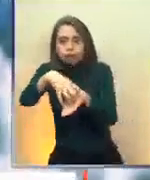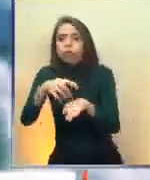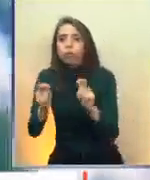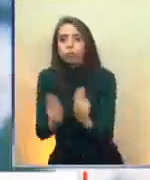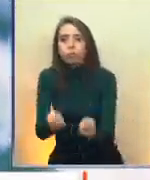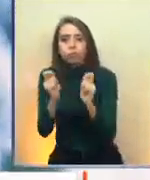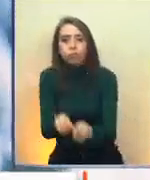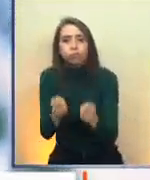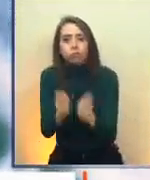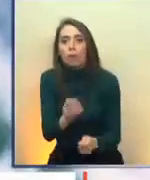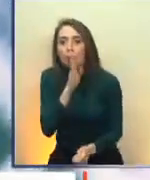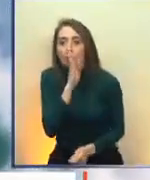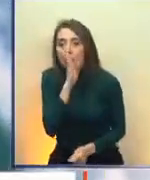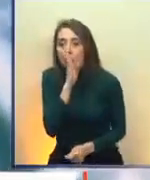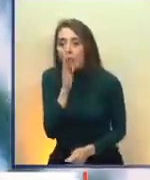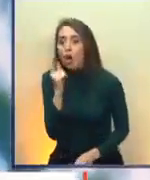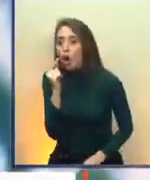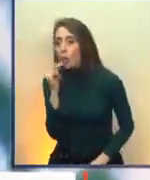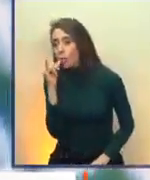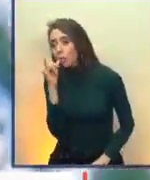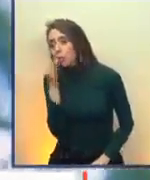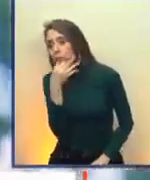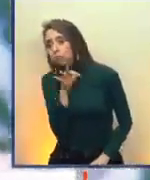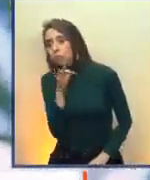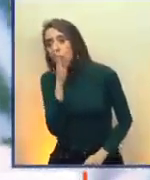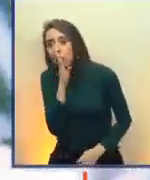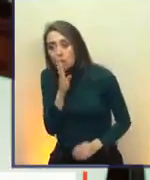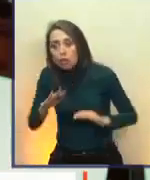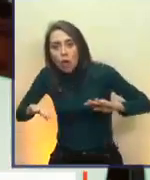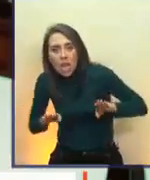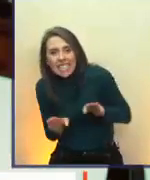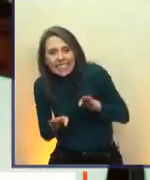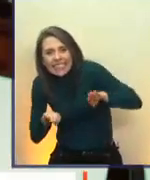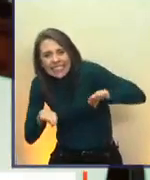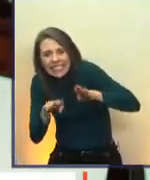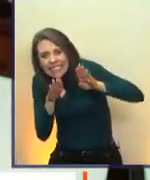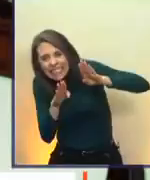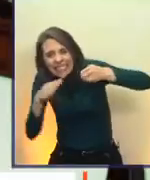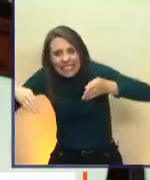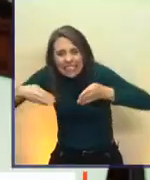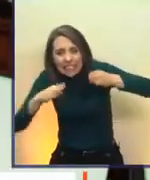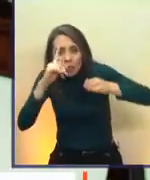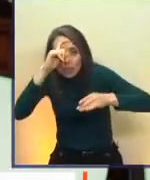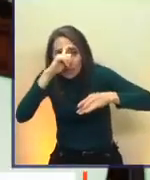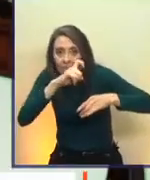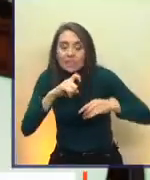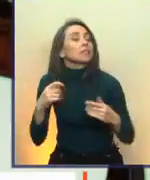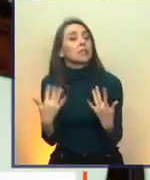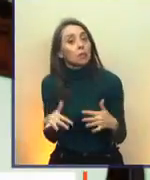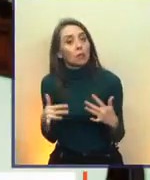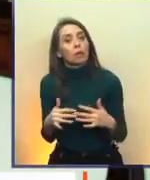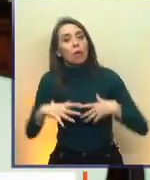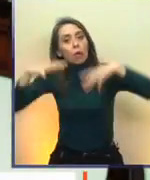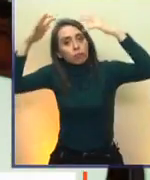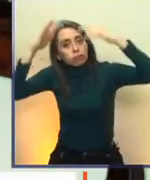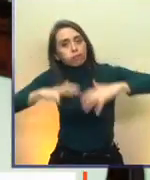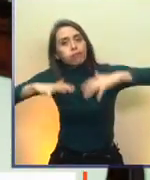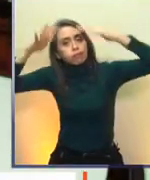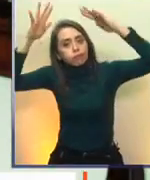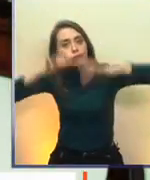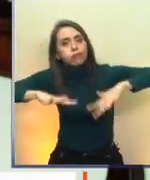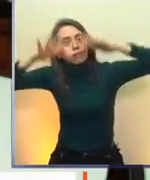essere minimamente impressionati da questa natura tanto ostile. También hubo tormentas,